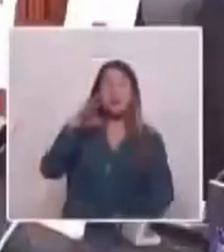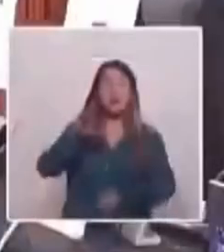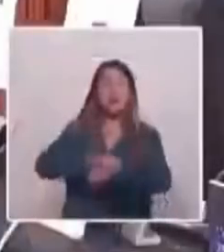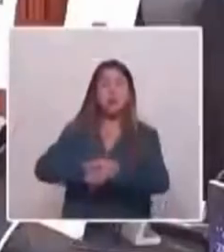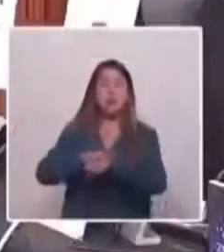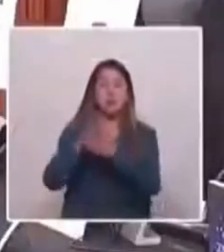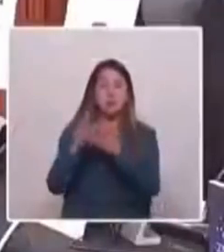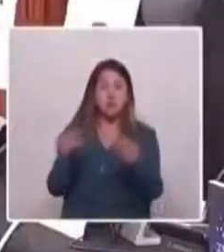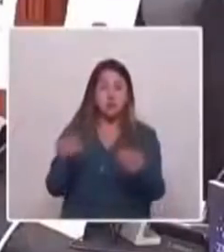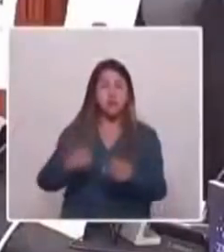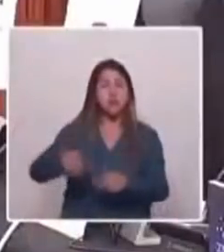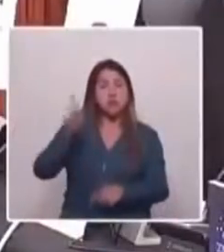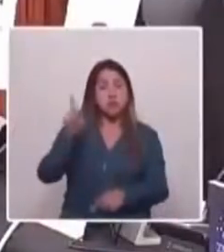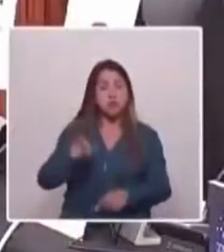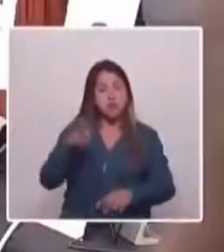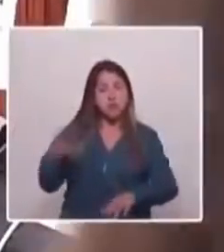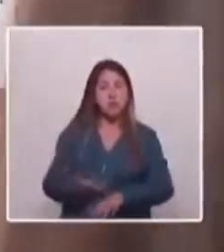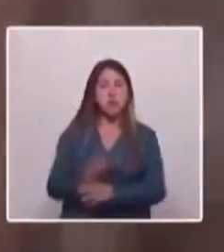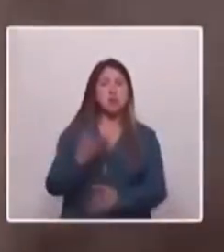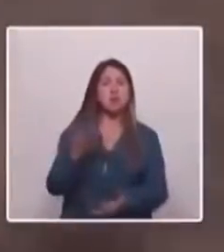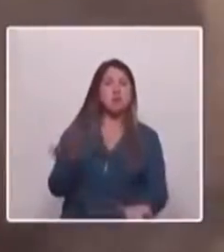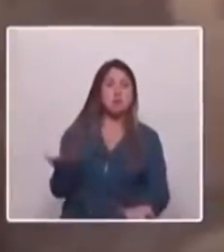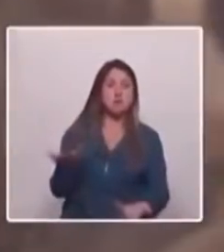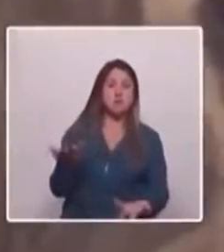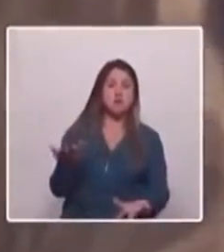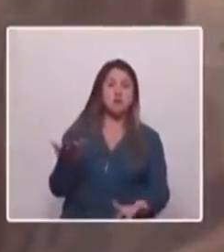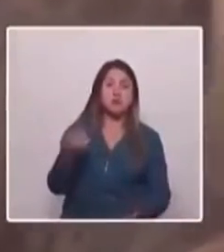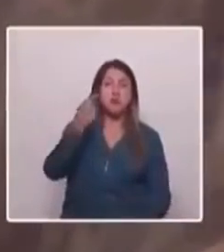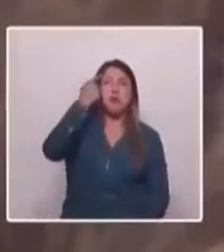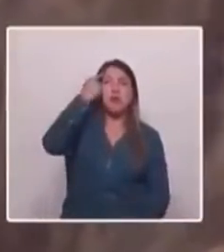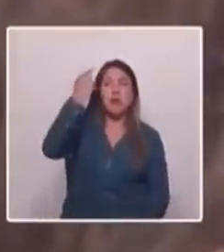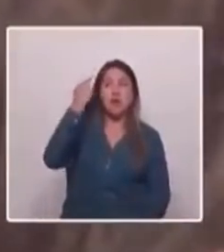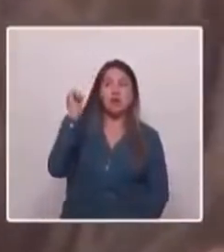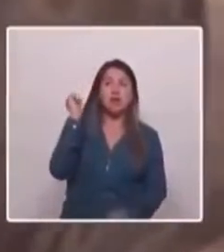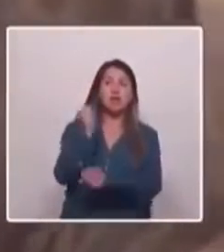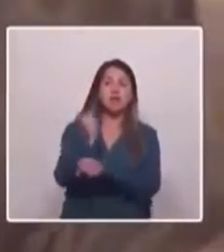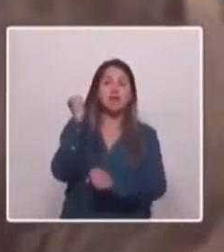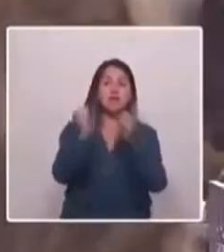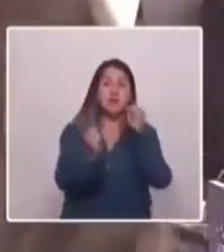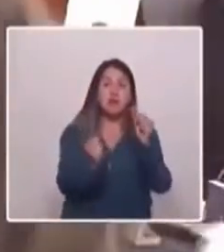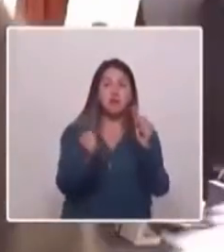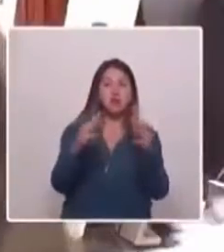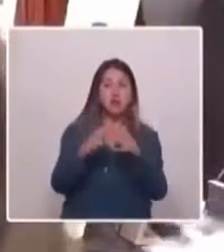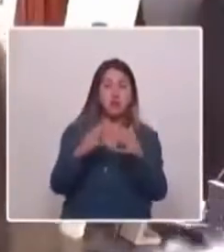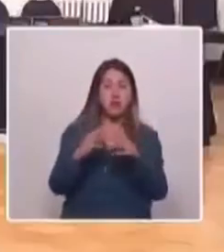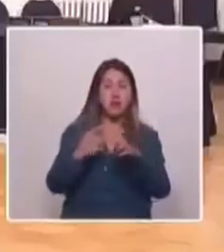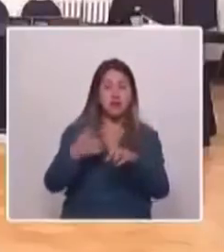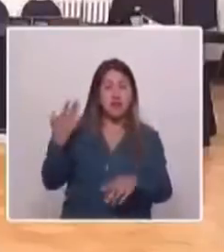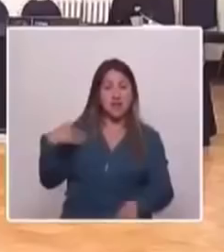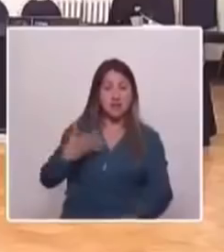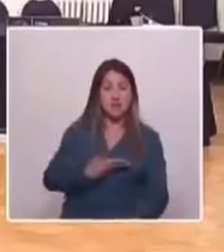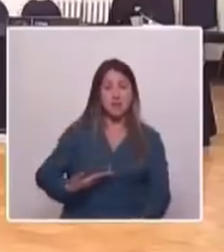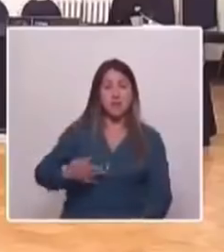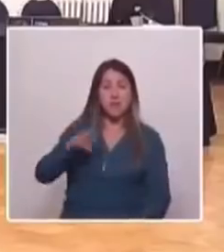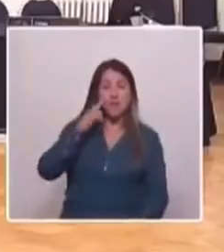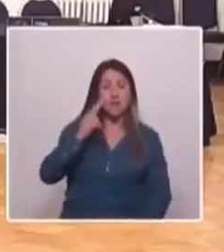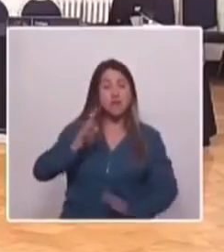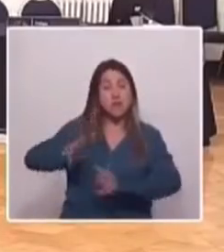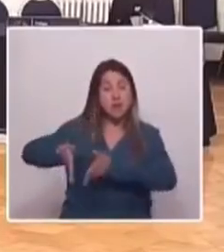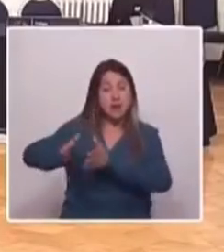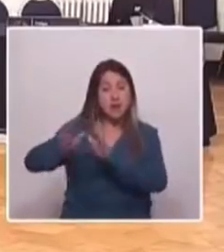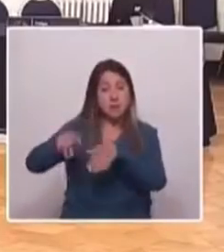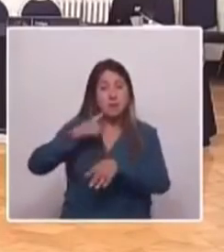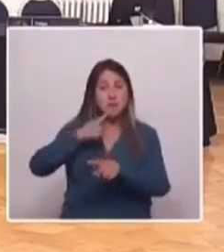Se desató esta molestia en el hemiciclo, principalmente desde los pueblos originarios hacia la mesa de la convención, la que